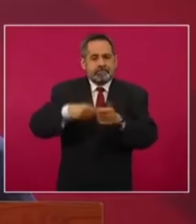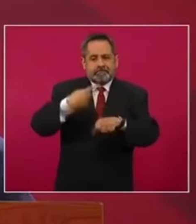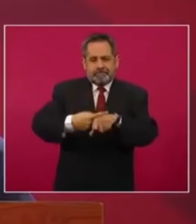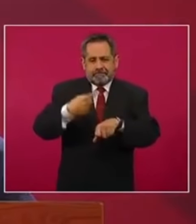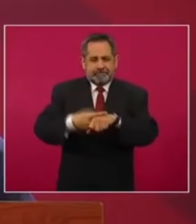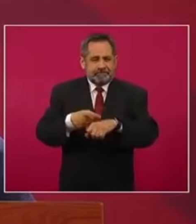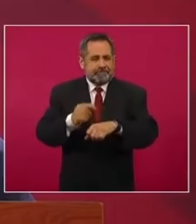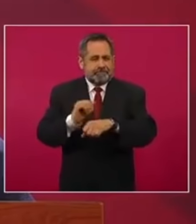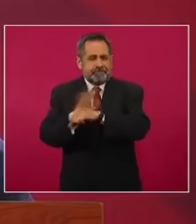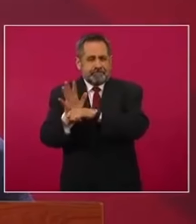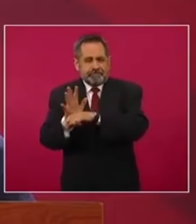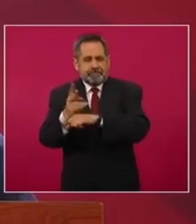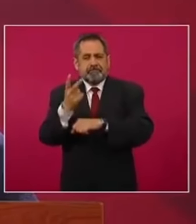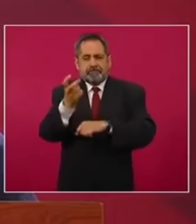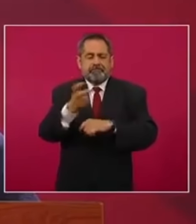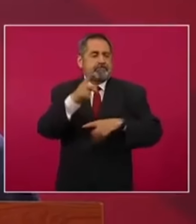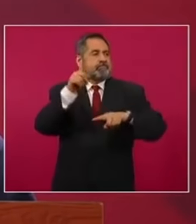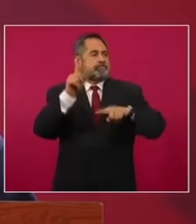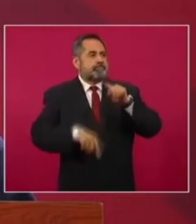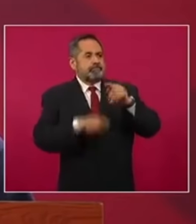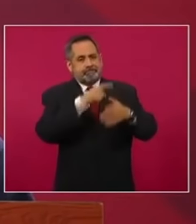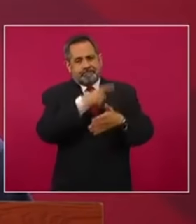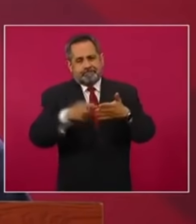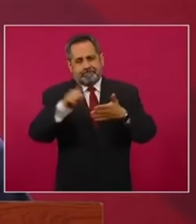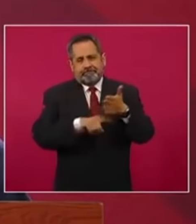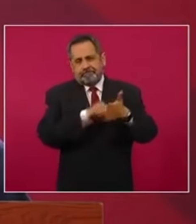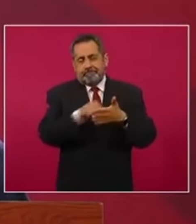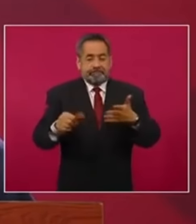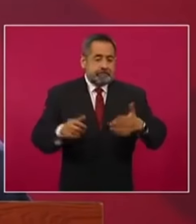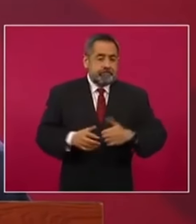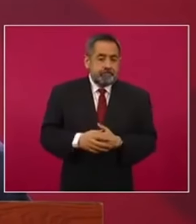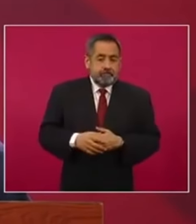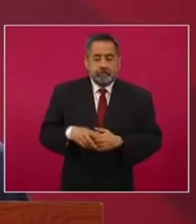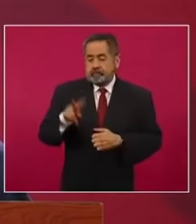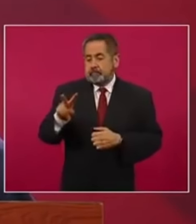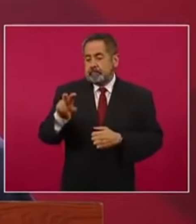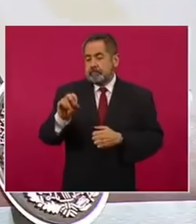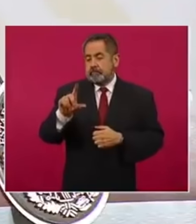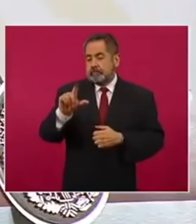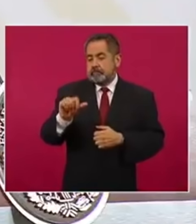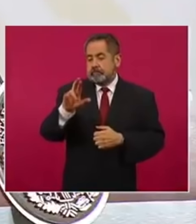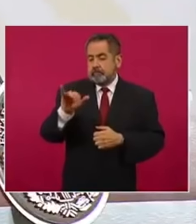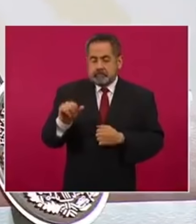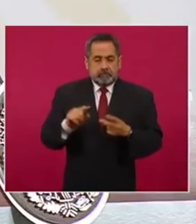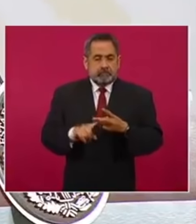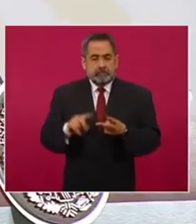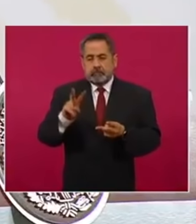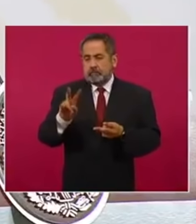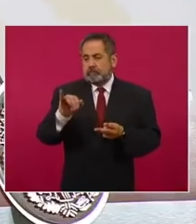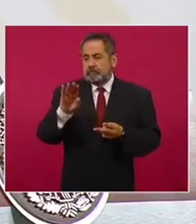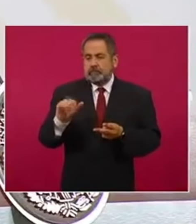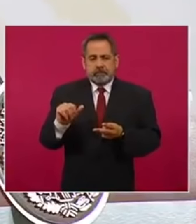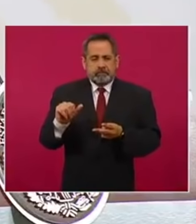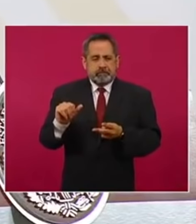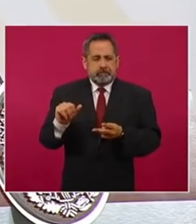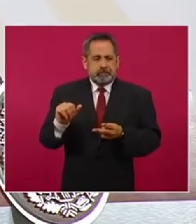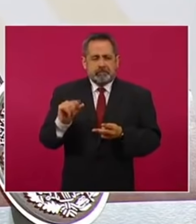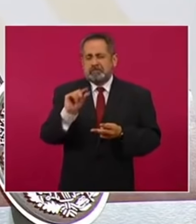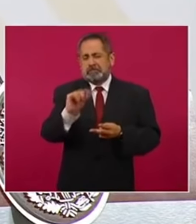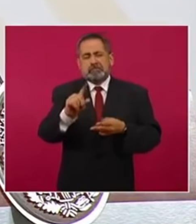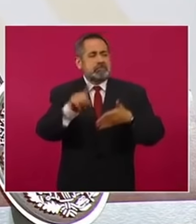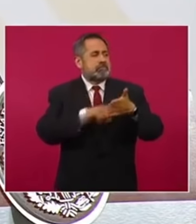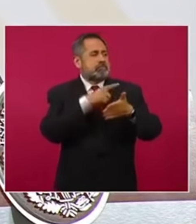de COVID. Esa es la situación. Volaris y viva Aeroméxico, muy pocos